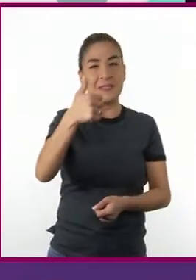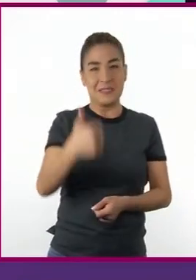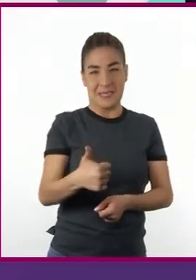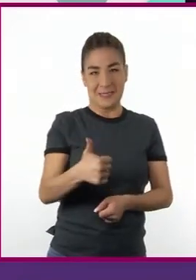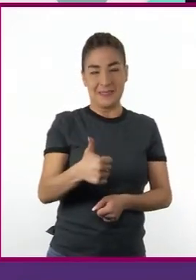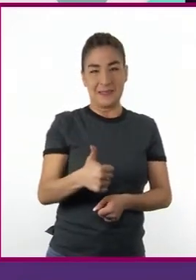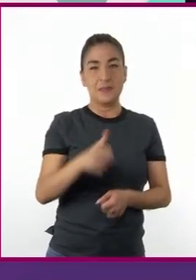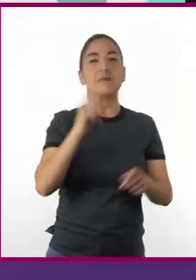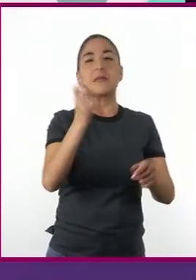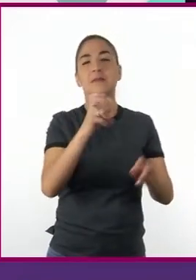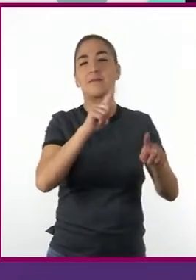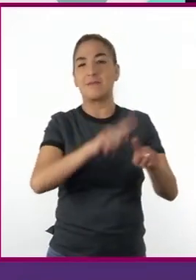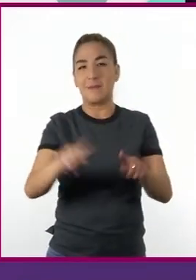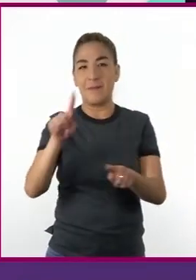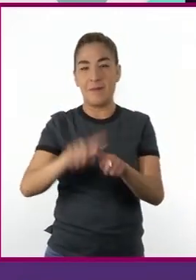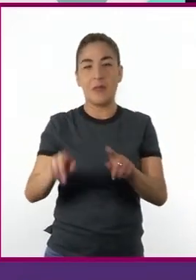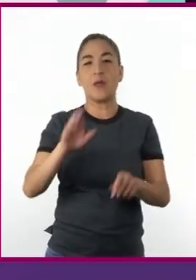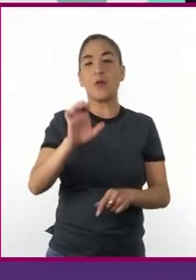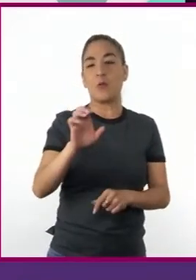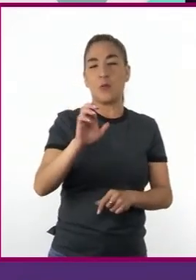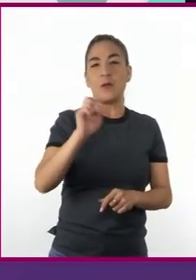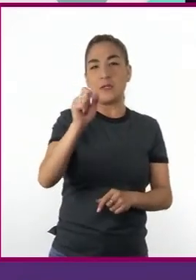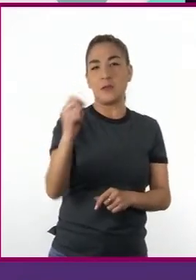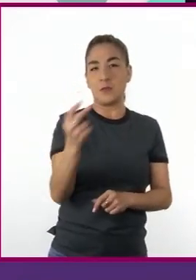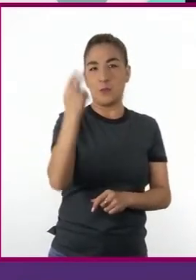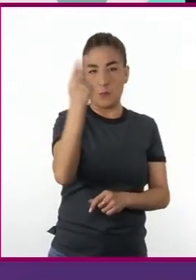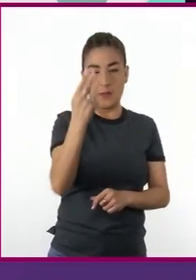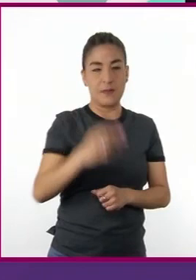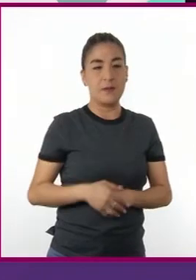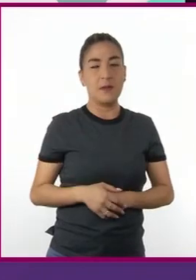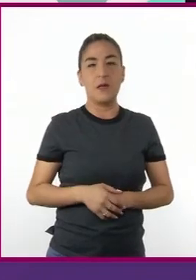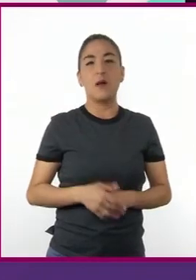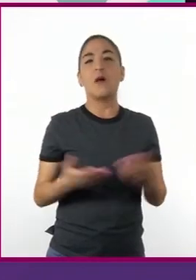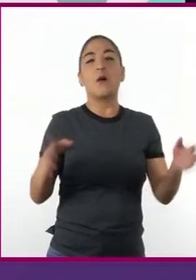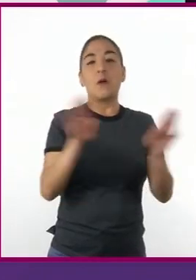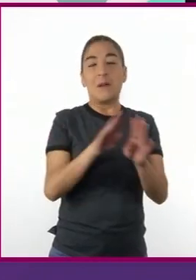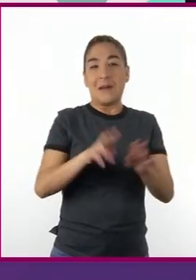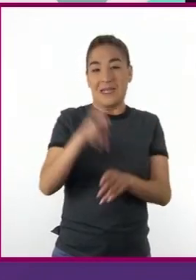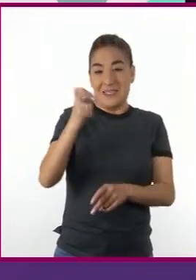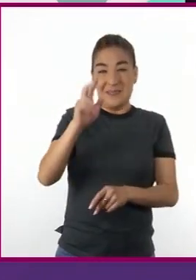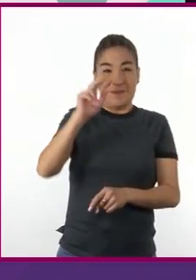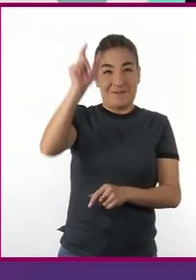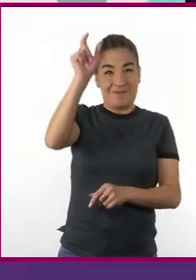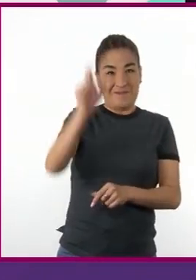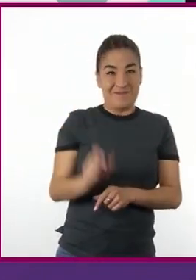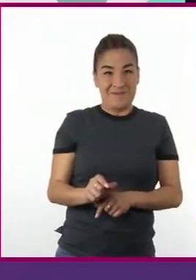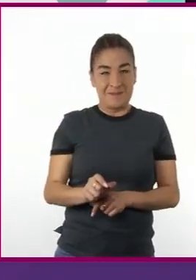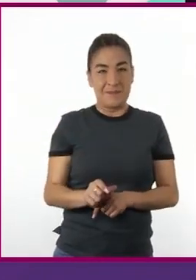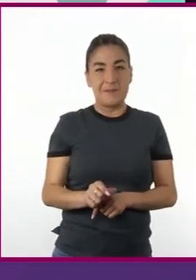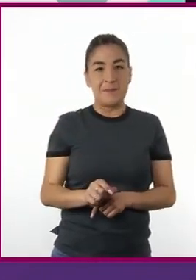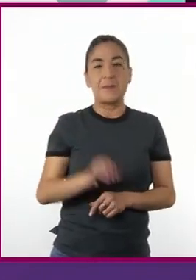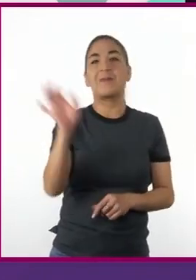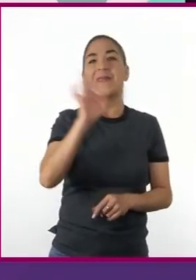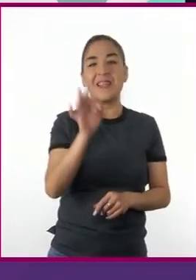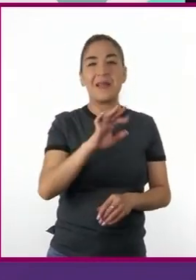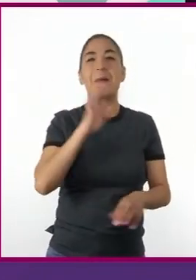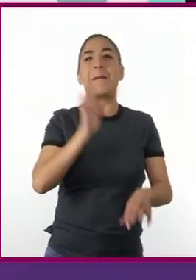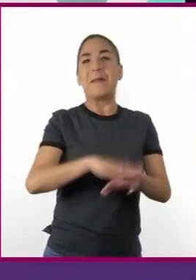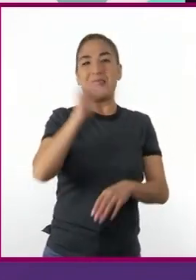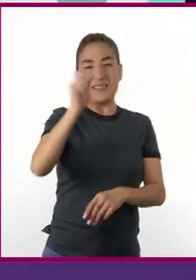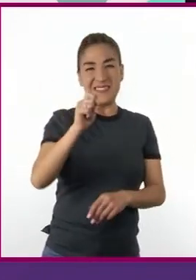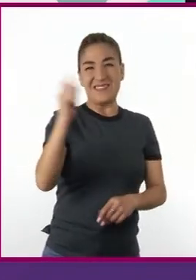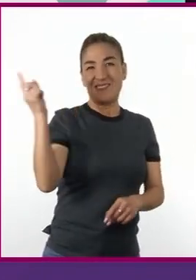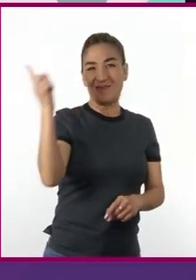que es una variación cuadrática. Si no hubiéramos obtenido esta regularidad, podríamos enfrentarnos a una